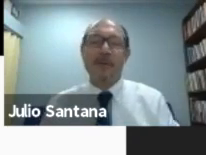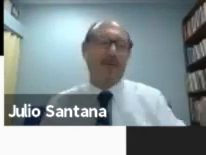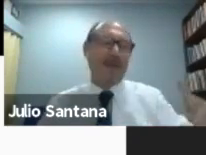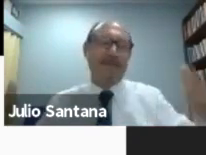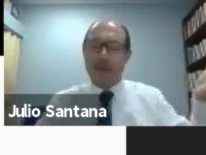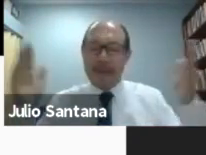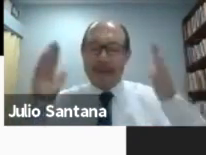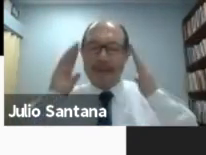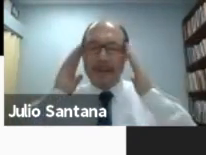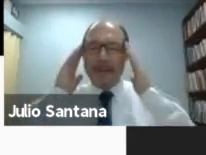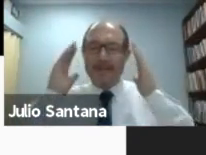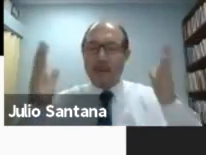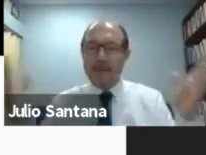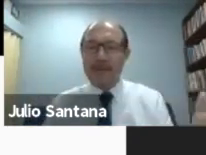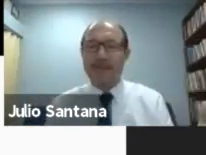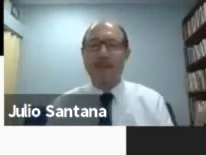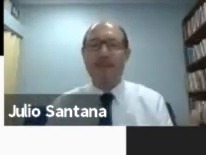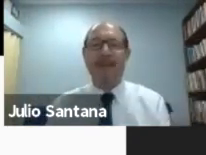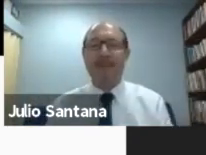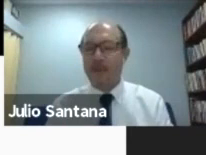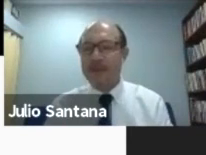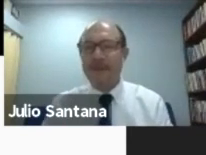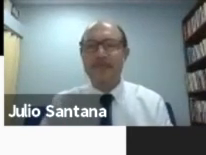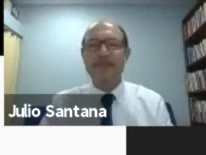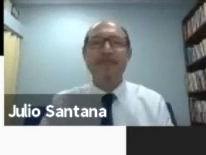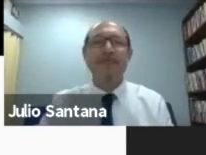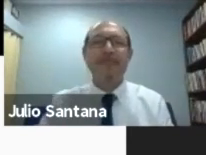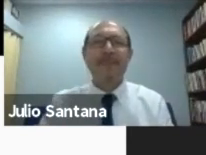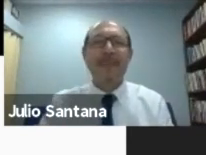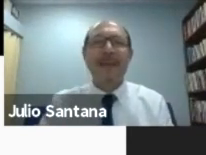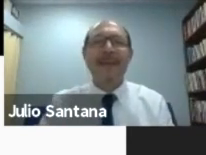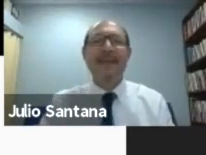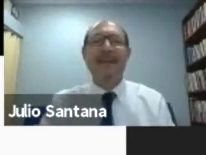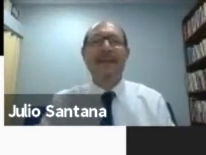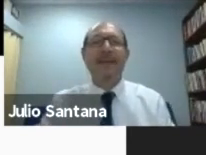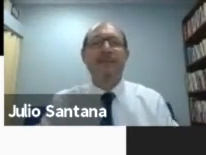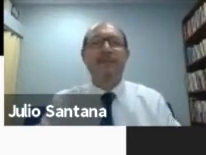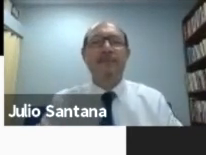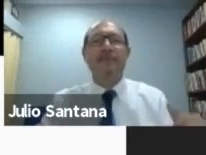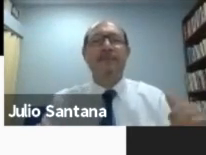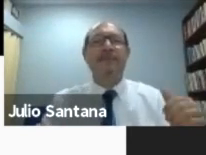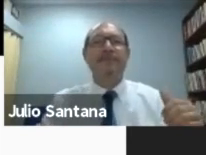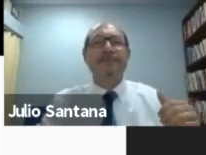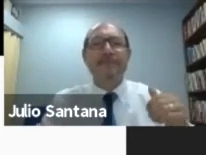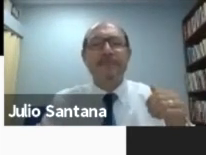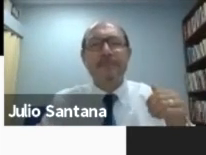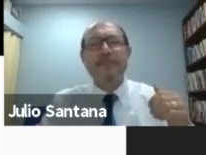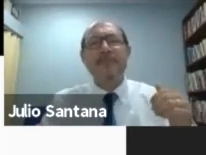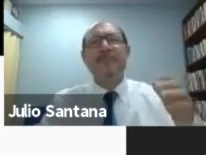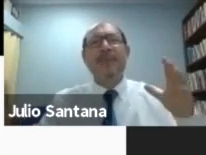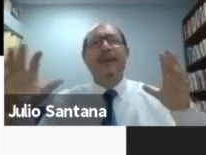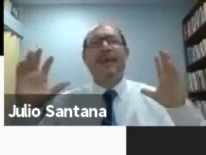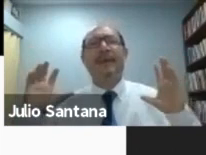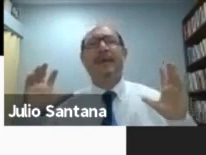emergencia del COVID para la psicología clínica, para la psicología de la salud, para la psicología en general,